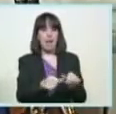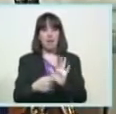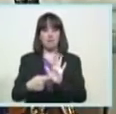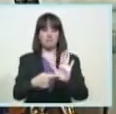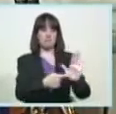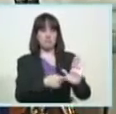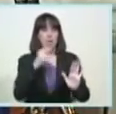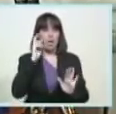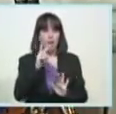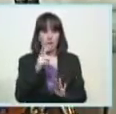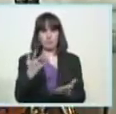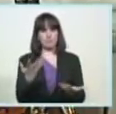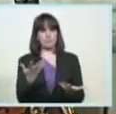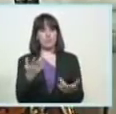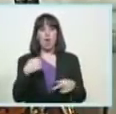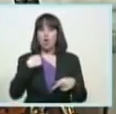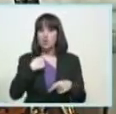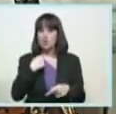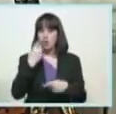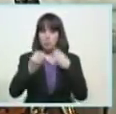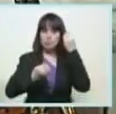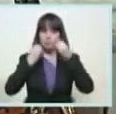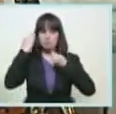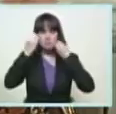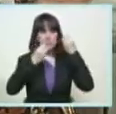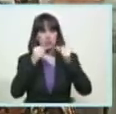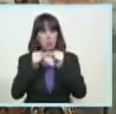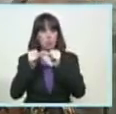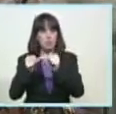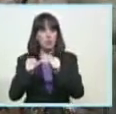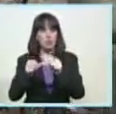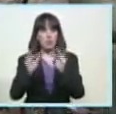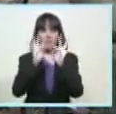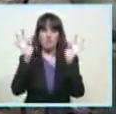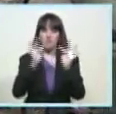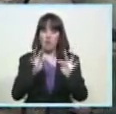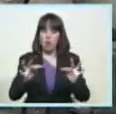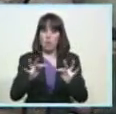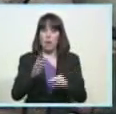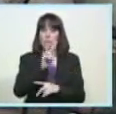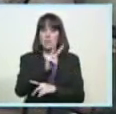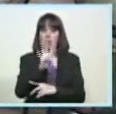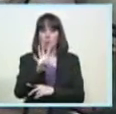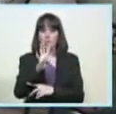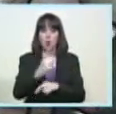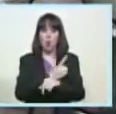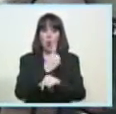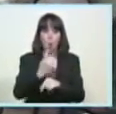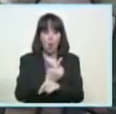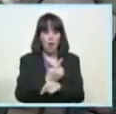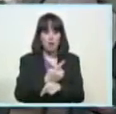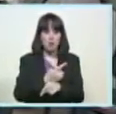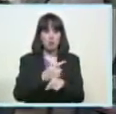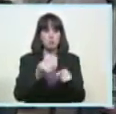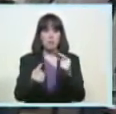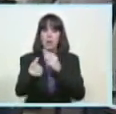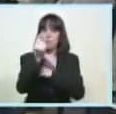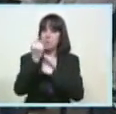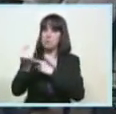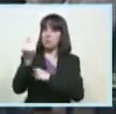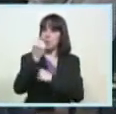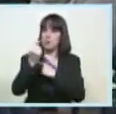yo ejerzo la crítica autocrítica como un método permanente de acción las 24 horas con padres porque